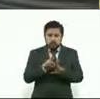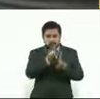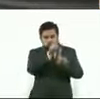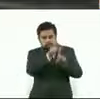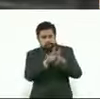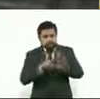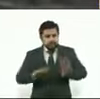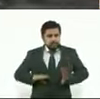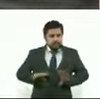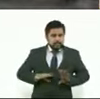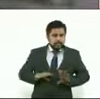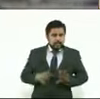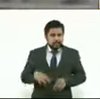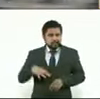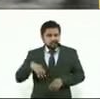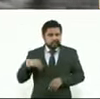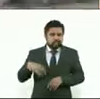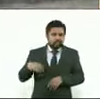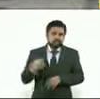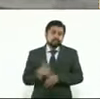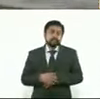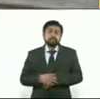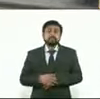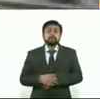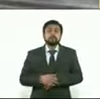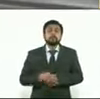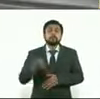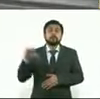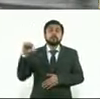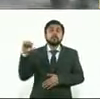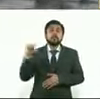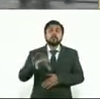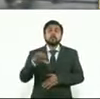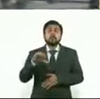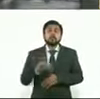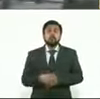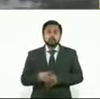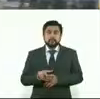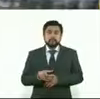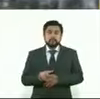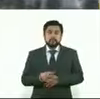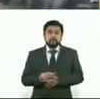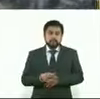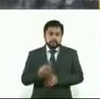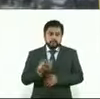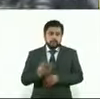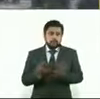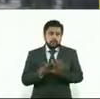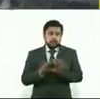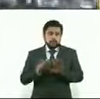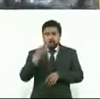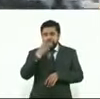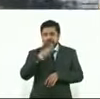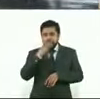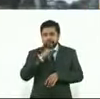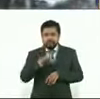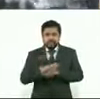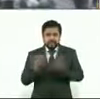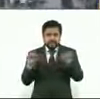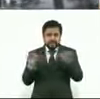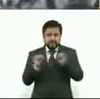Pues en esta enorme fiesta el día de hoy dentro de lo que es el maratón de la Ciudad de